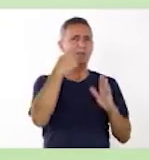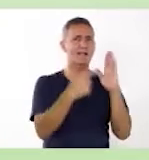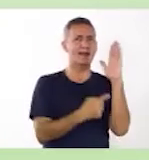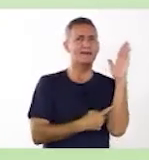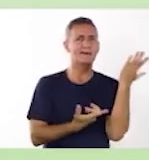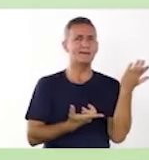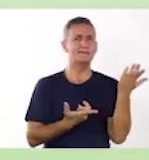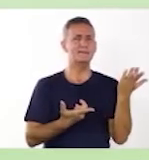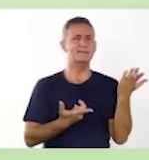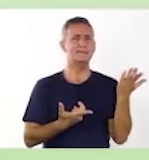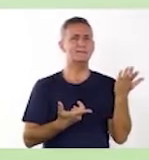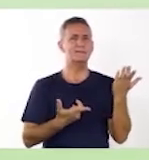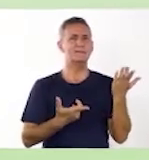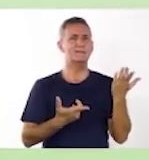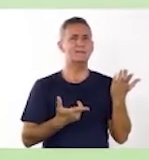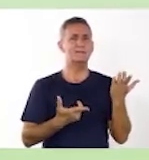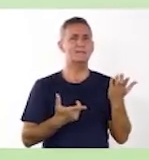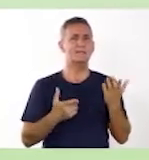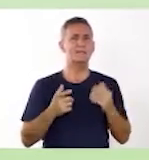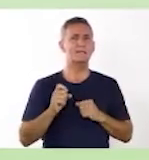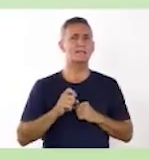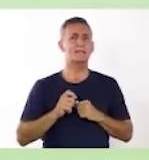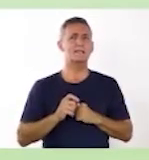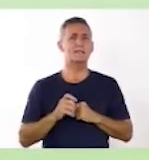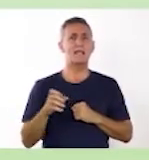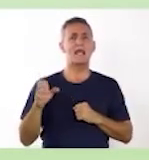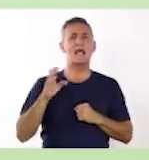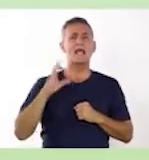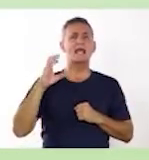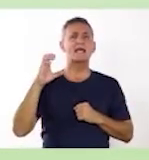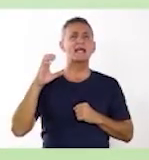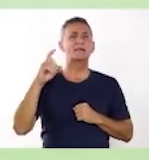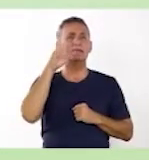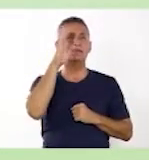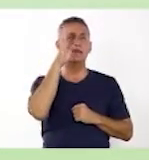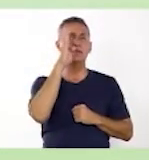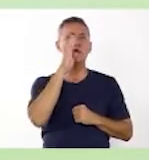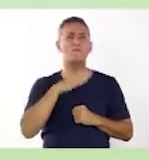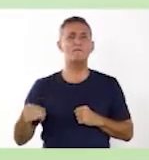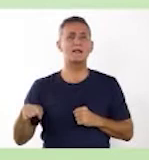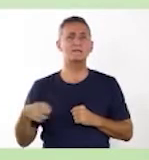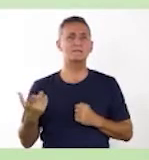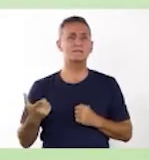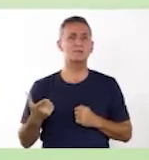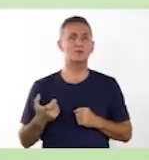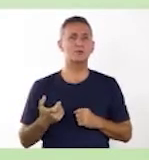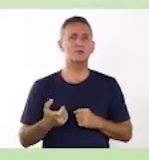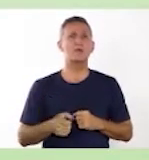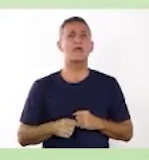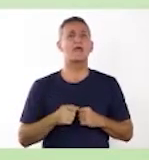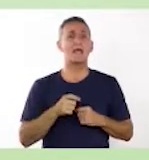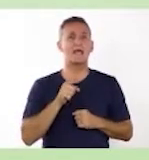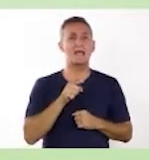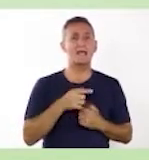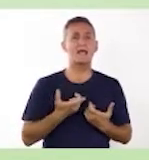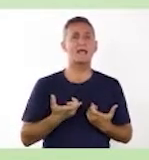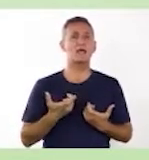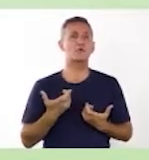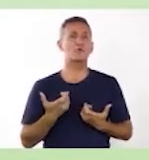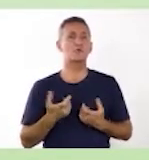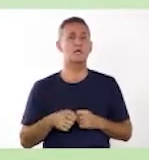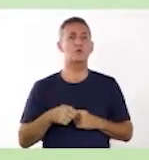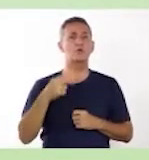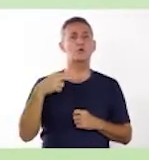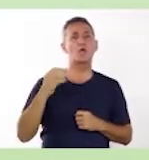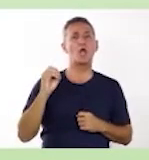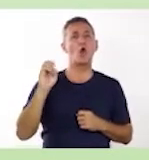acuerdan de las características del clasicismo francés? Bueno, pues Cleanto, como bien dice, es el cuñado de